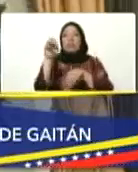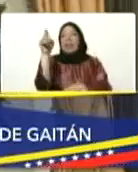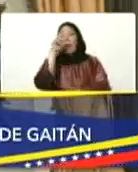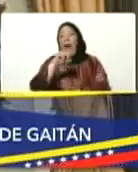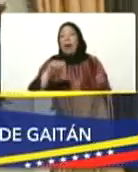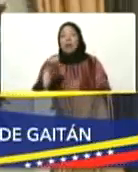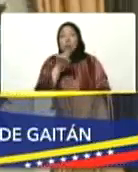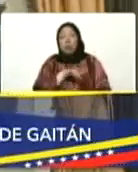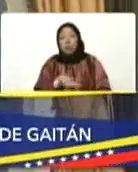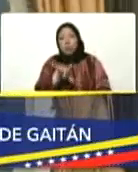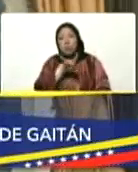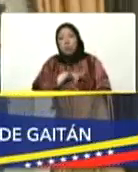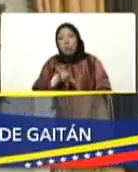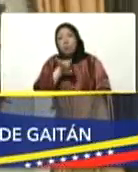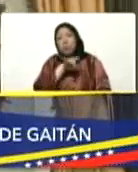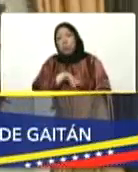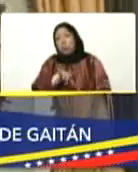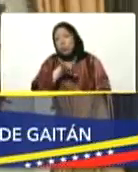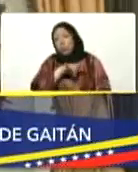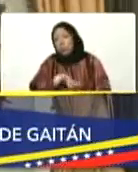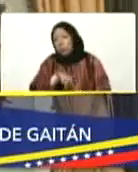dolor y de sufrimiento.